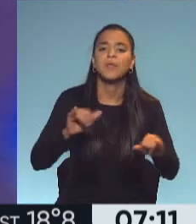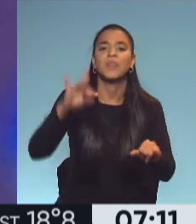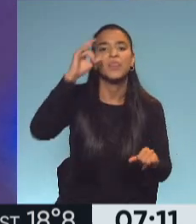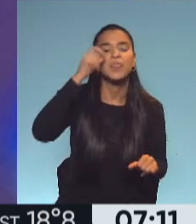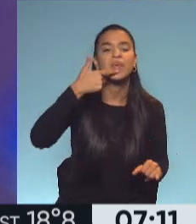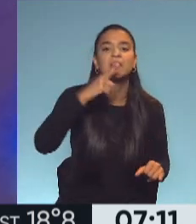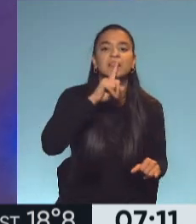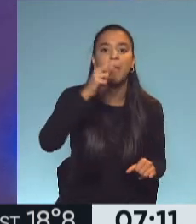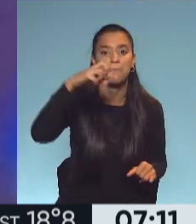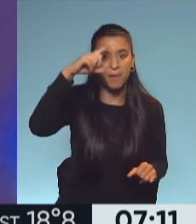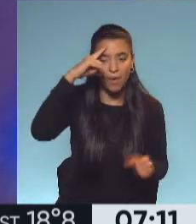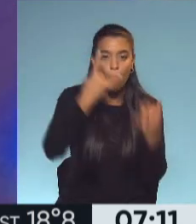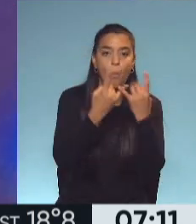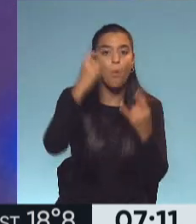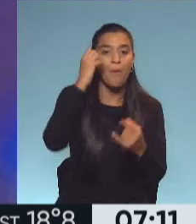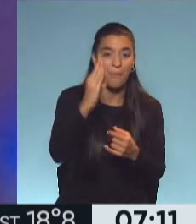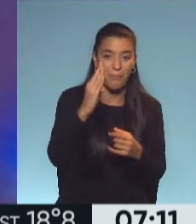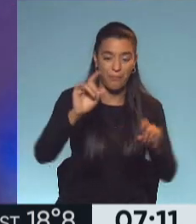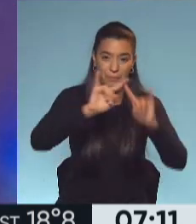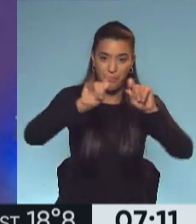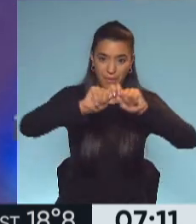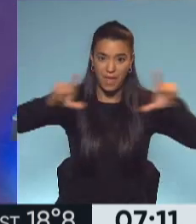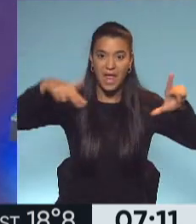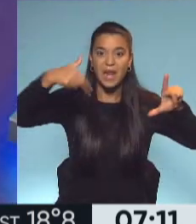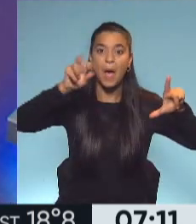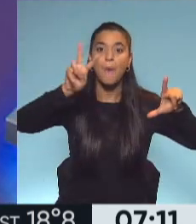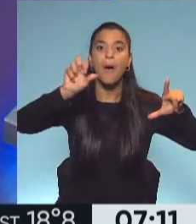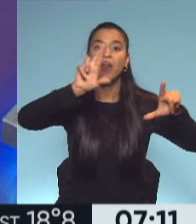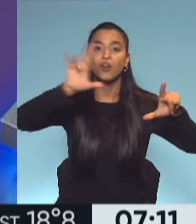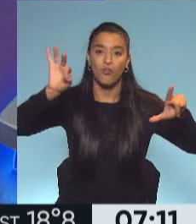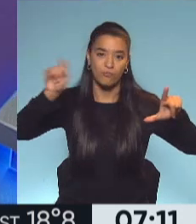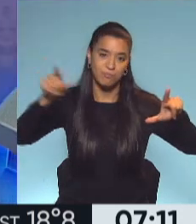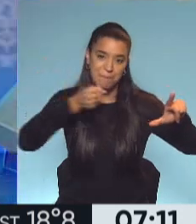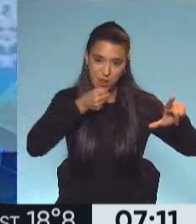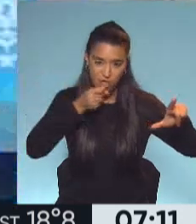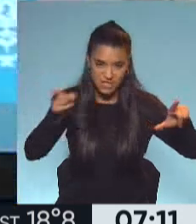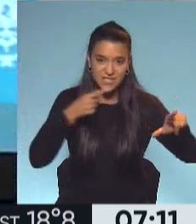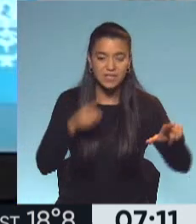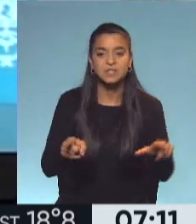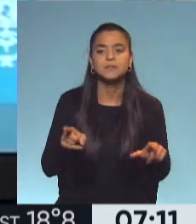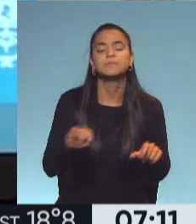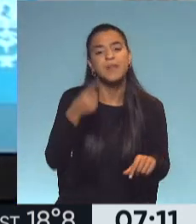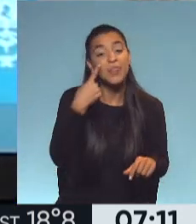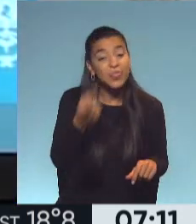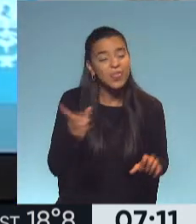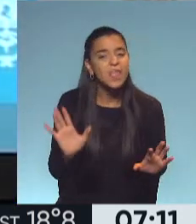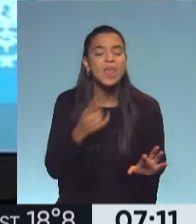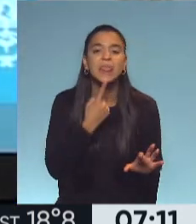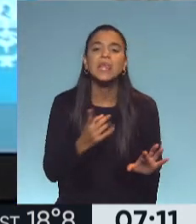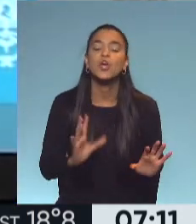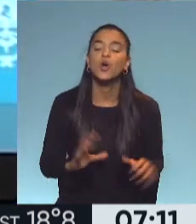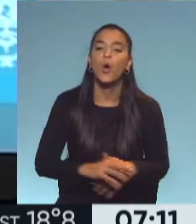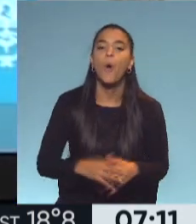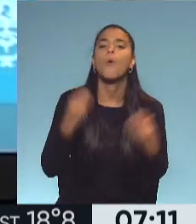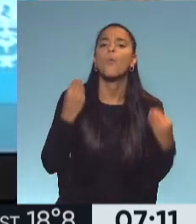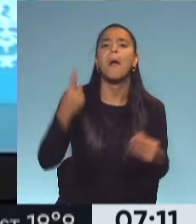Destape Web, el sitio de Navarro, un periodista, y dijo, ahí dejó entrever